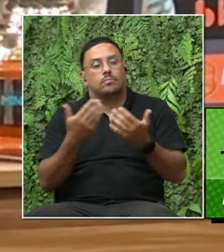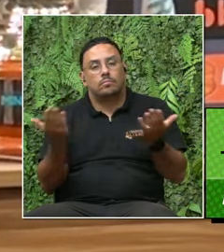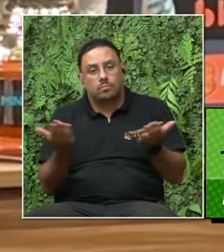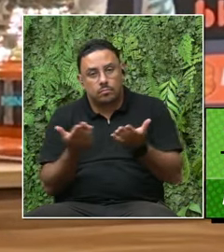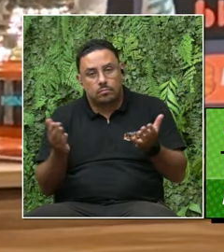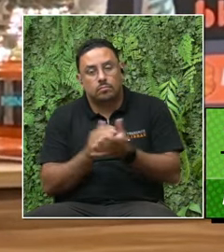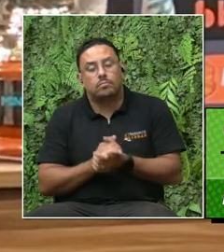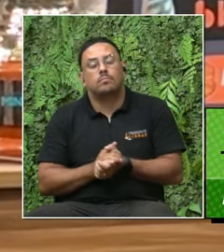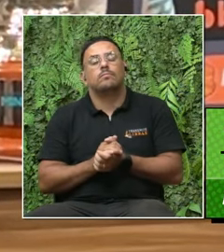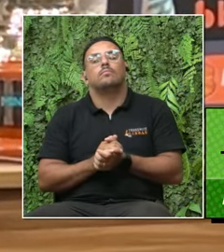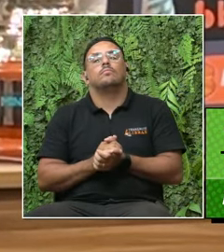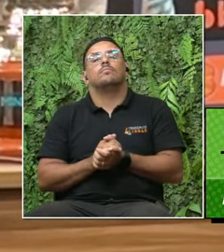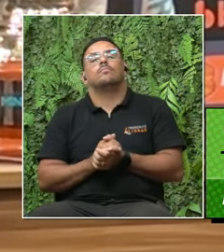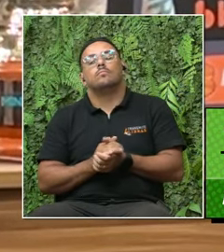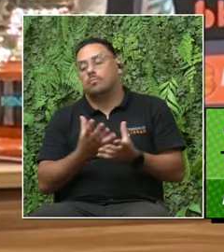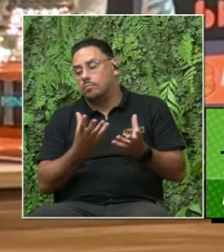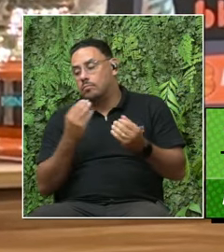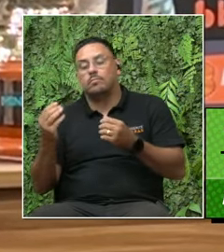grup